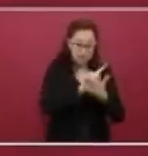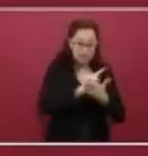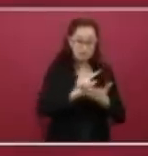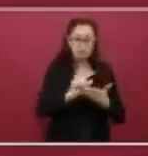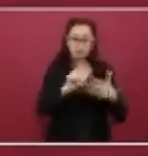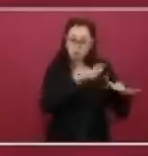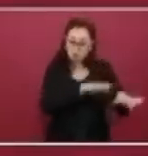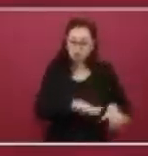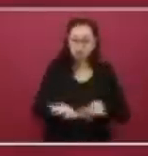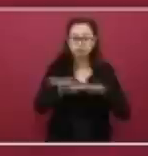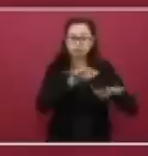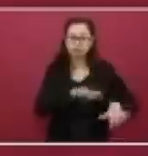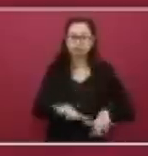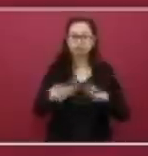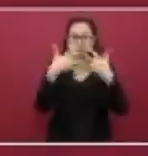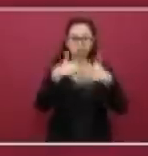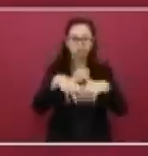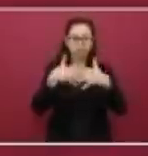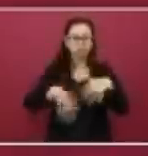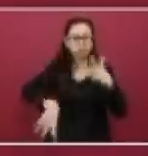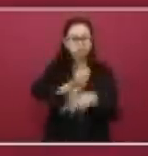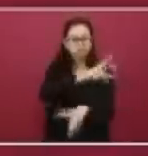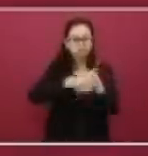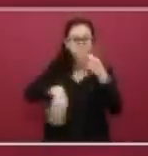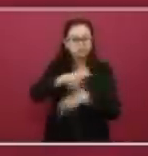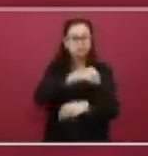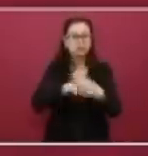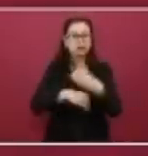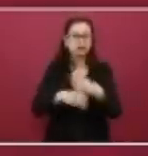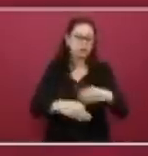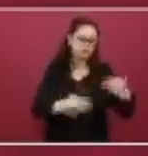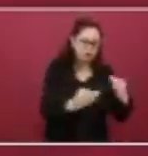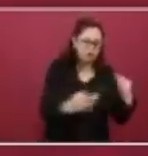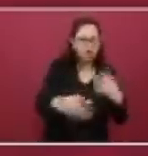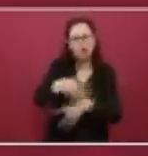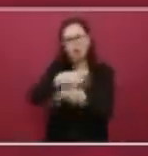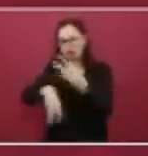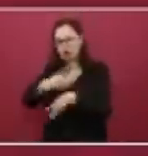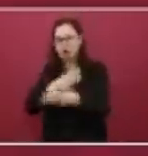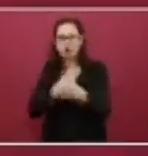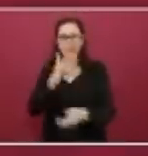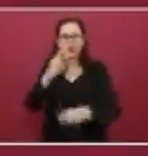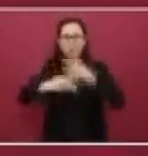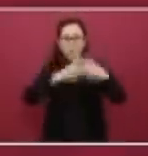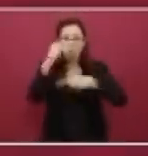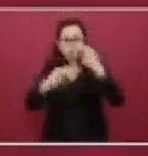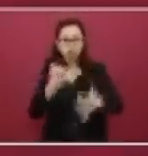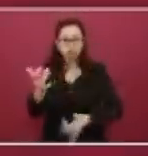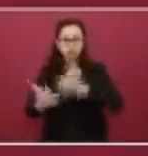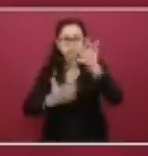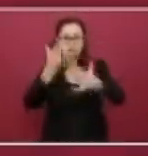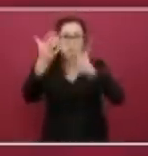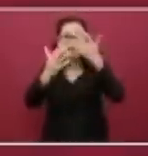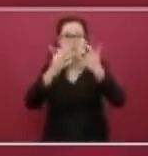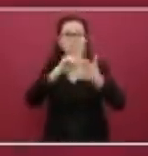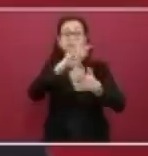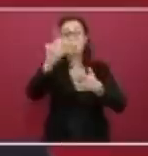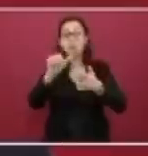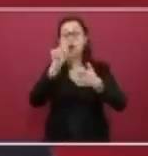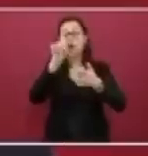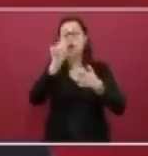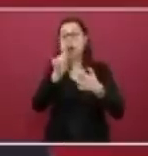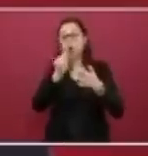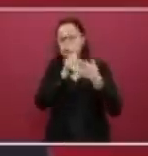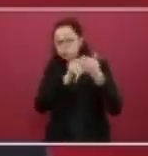utilizar para vapores y para enfriar la planta sino que el agua que se va a regresar va a